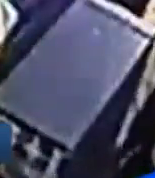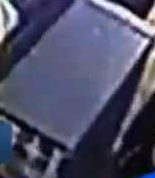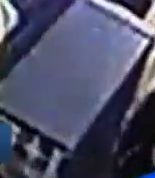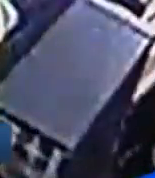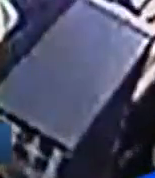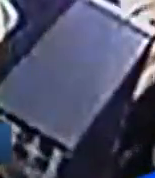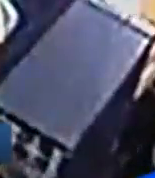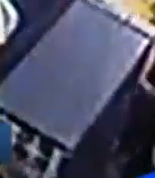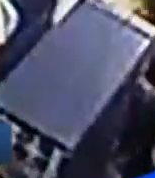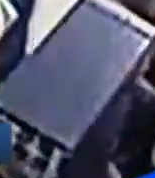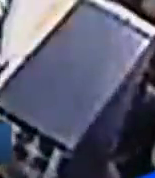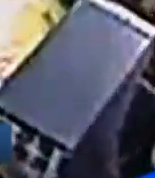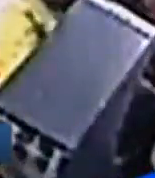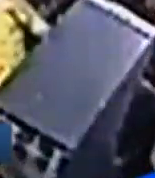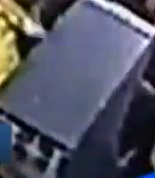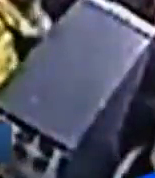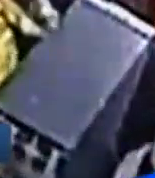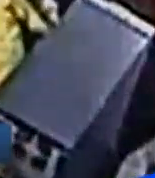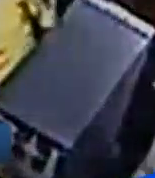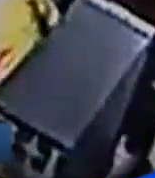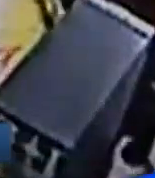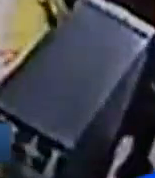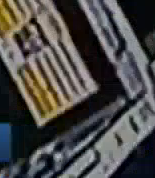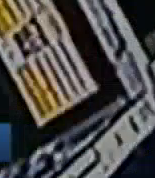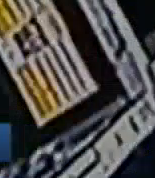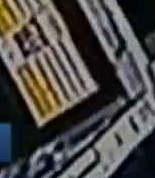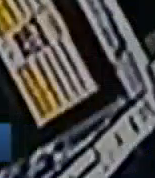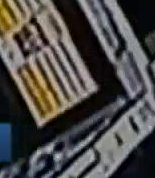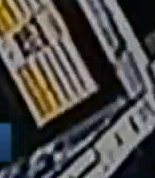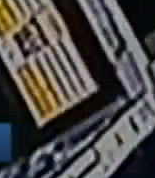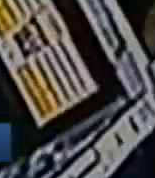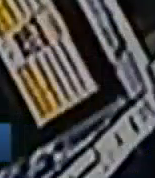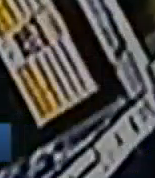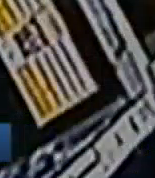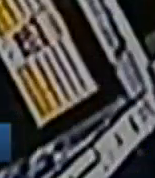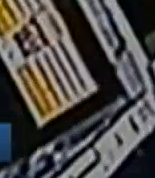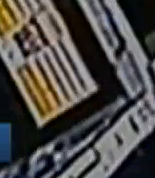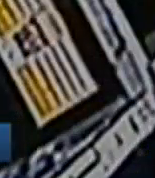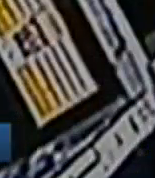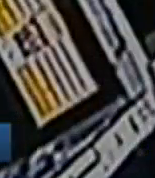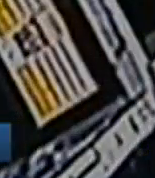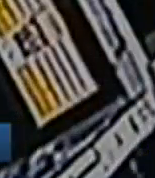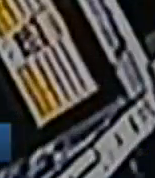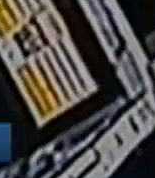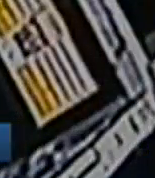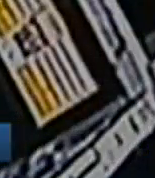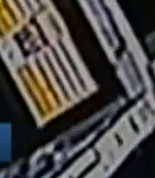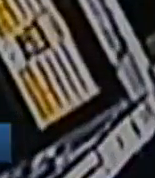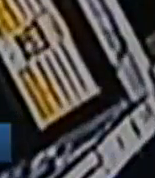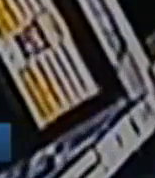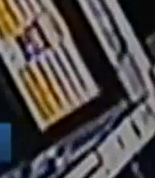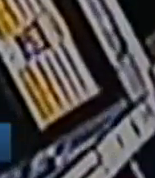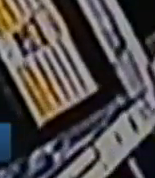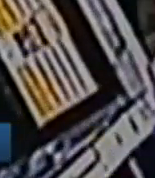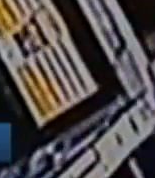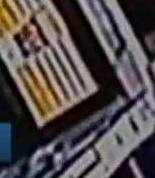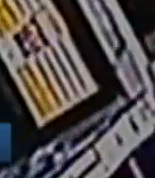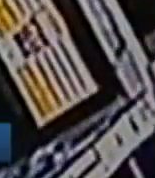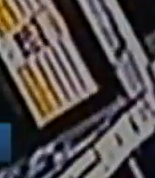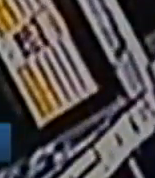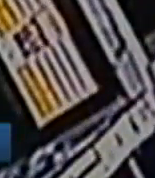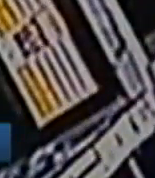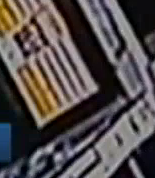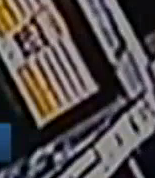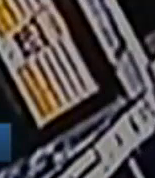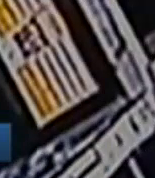delincuentes, roban en un cyber y se llevan más de $800 y varios teléfonos celulares, esto en el Cantón Milagro. El